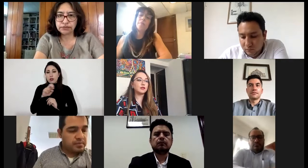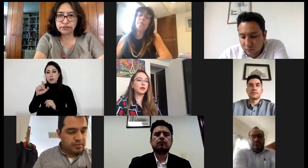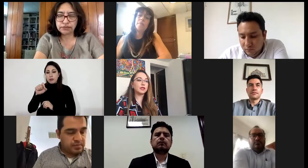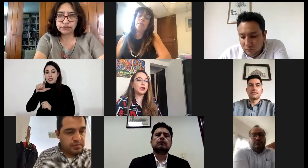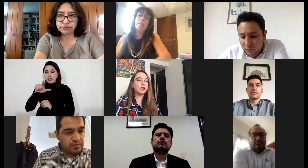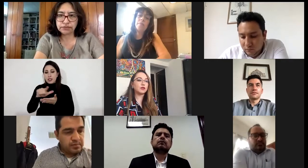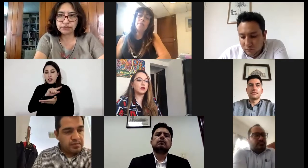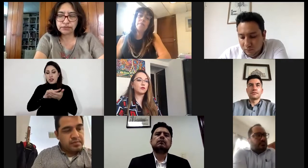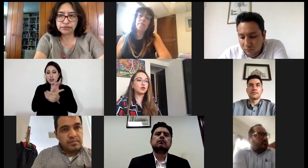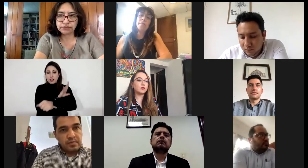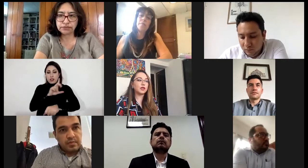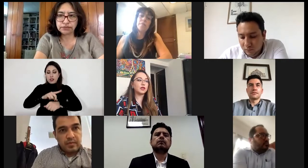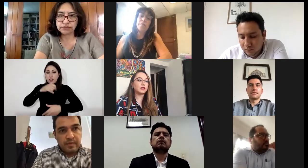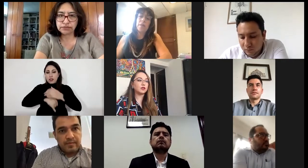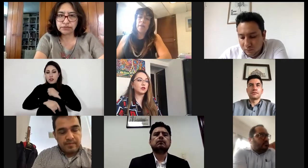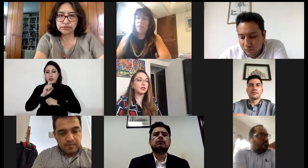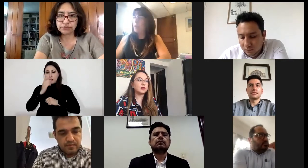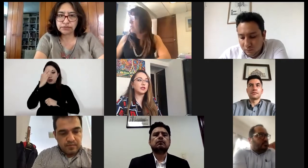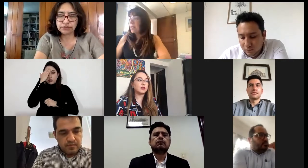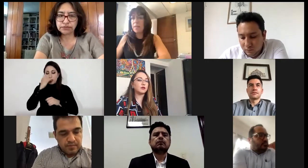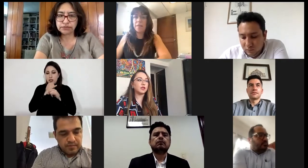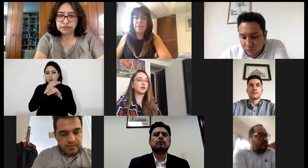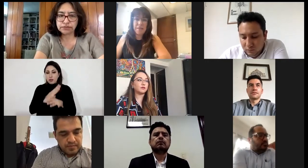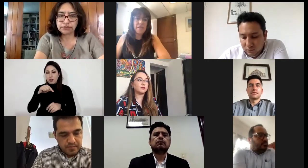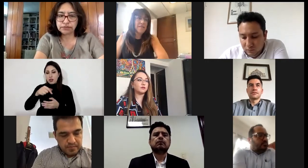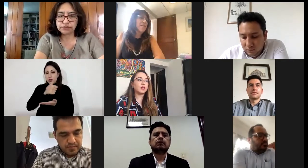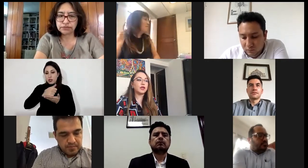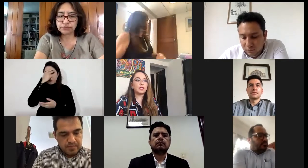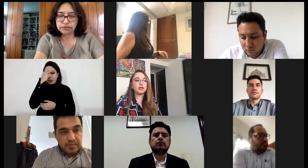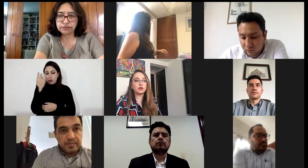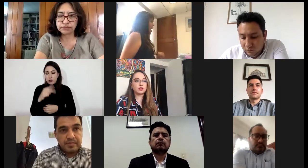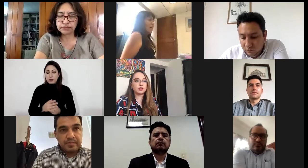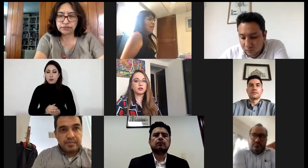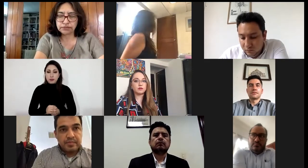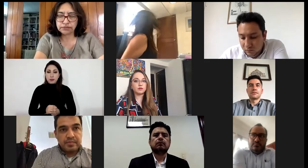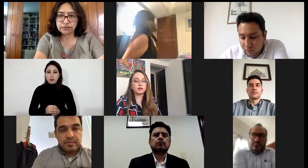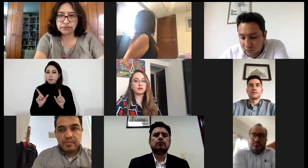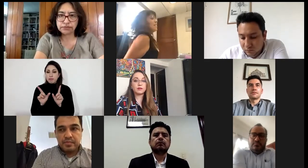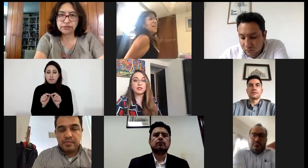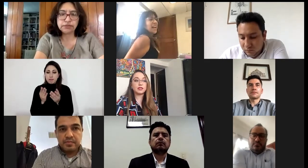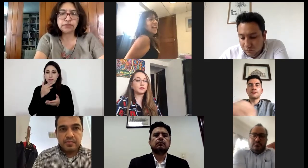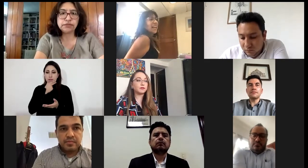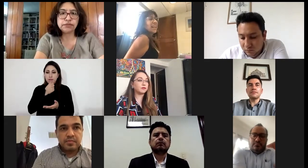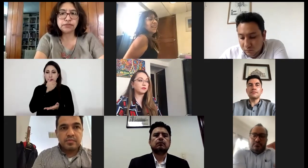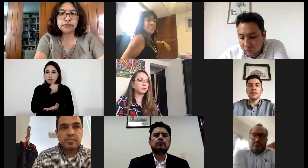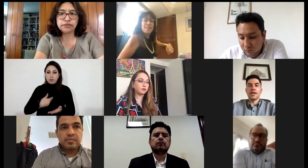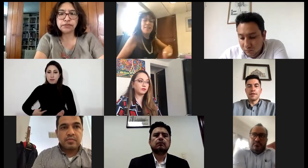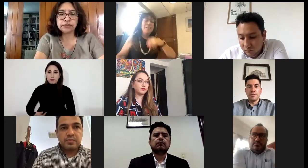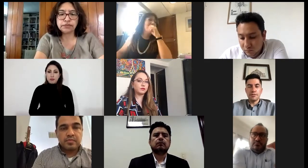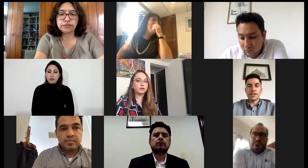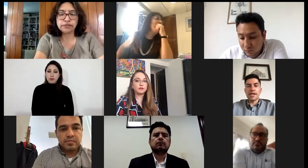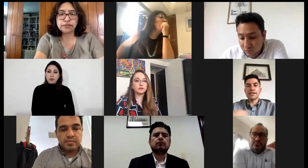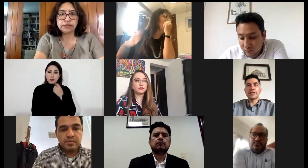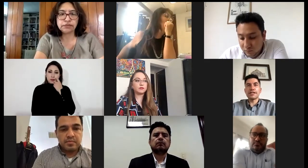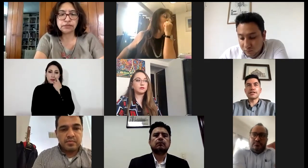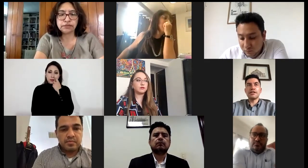Ley de Transparencia, Acceso a la Información Pública y Rendición de Cuentas de la Ciudad de México. Es todo, secretario. Presidente.